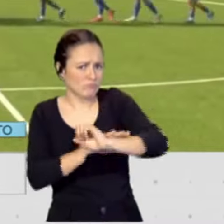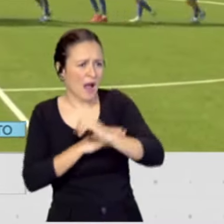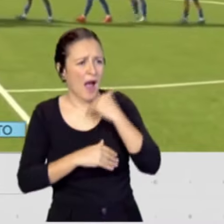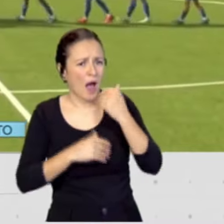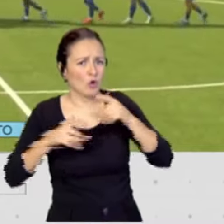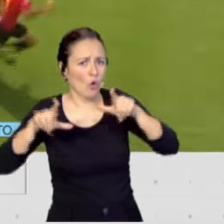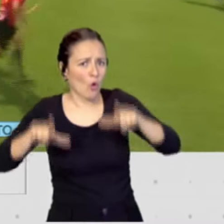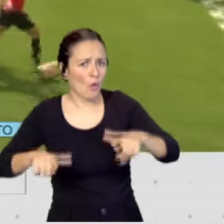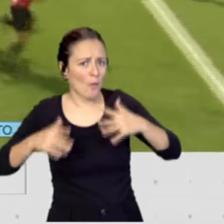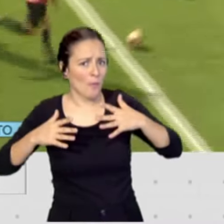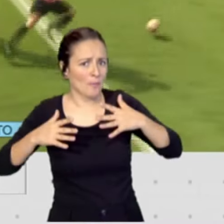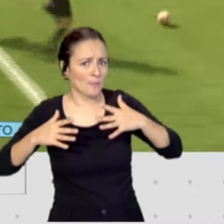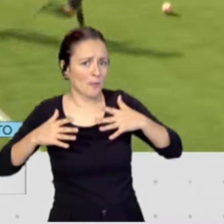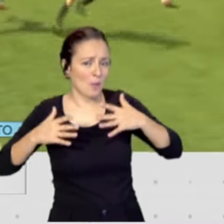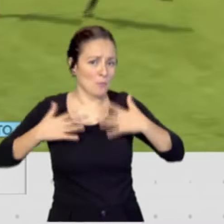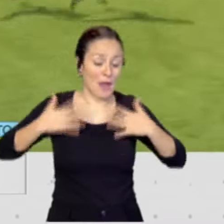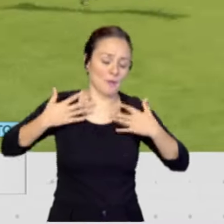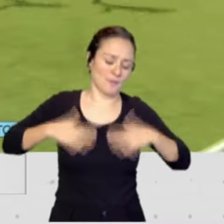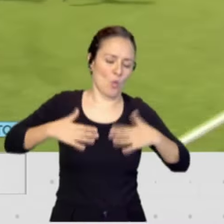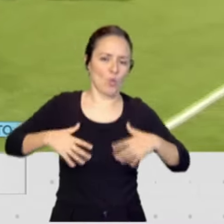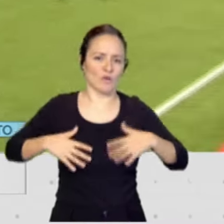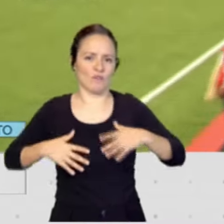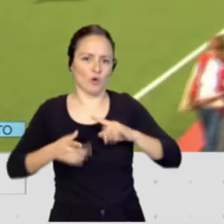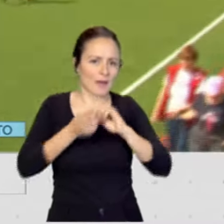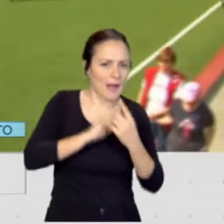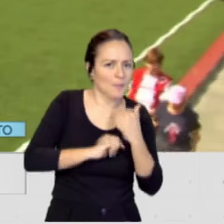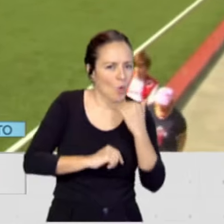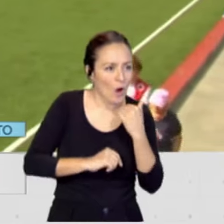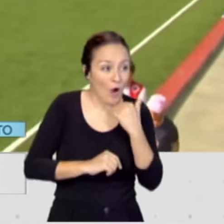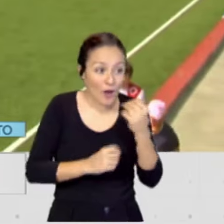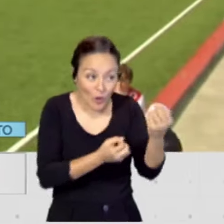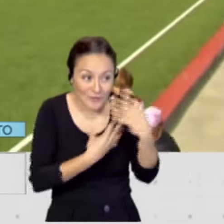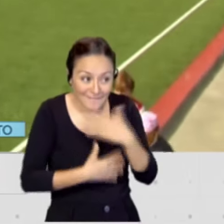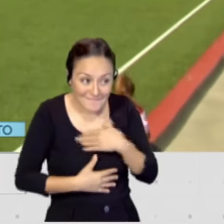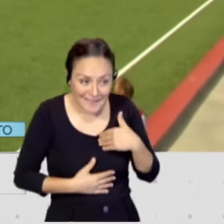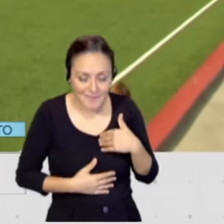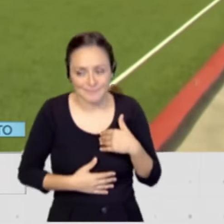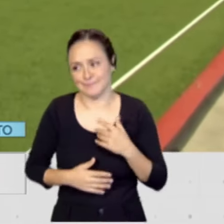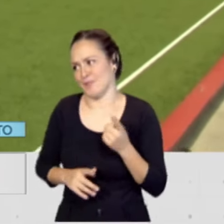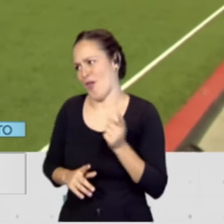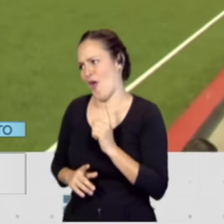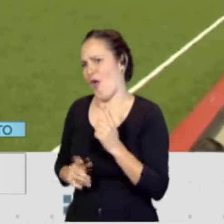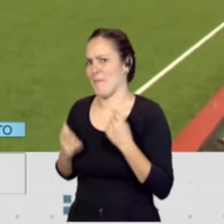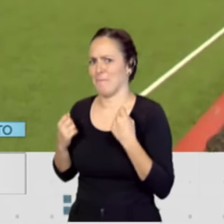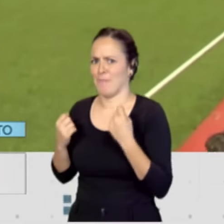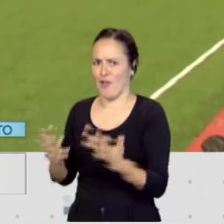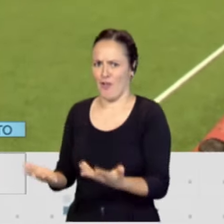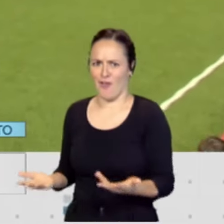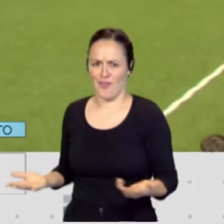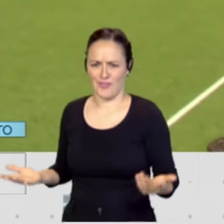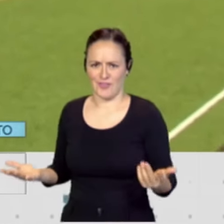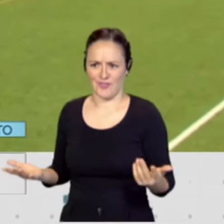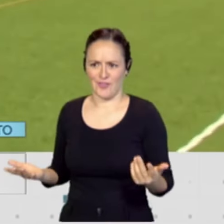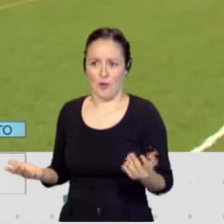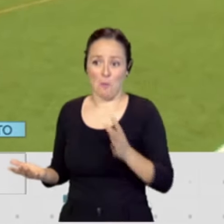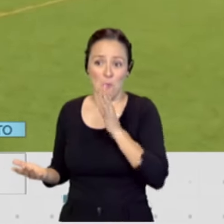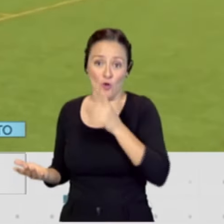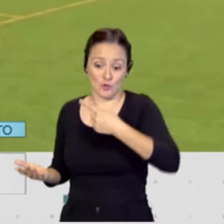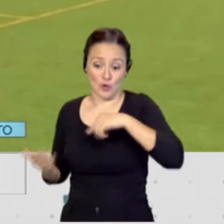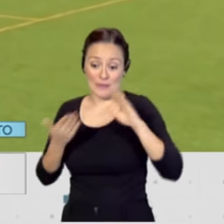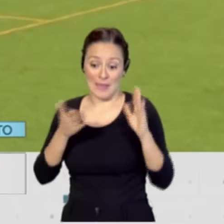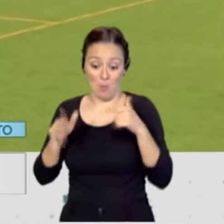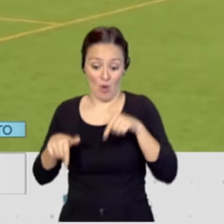algo que nos pueda adelantar No todavía todavía es muy pronto porque date cuenta que estamos en eh sin terminar esta que